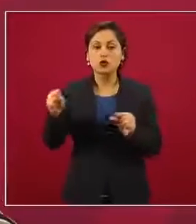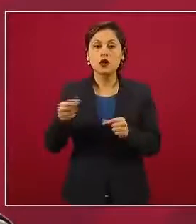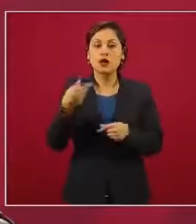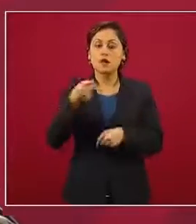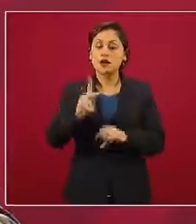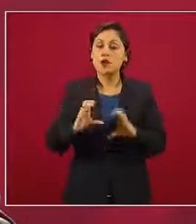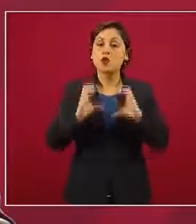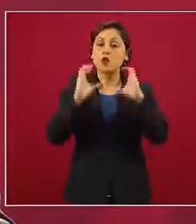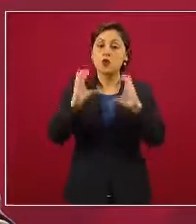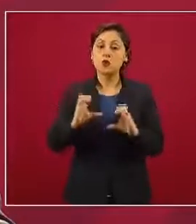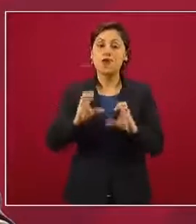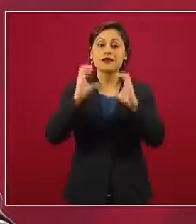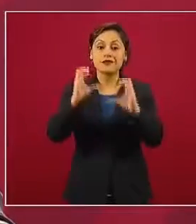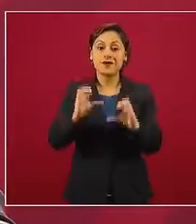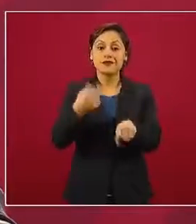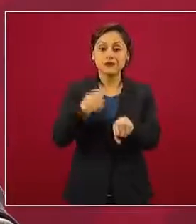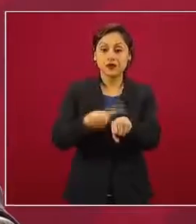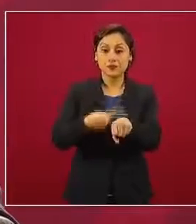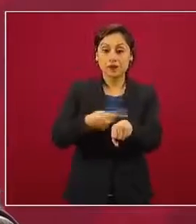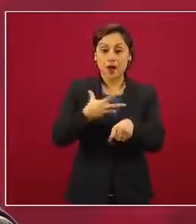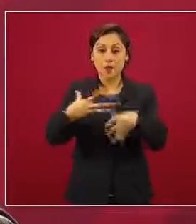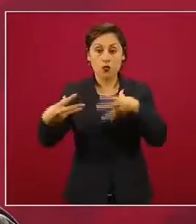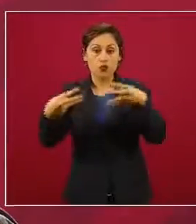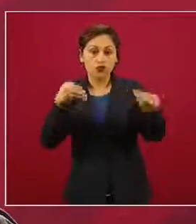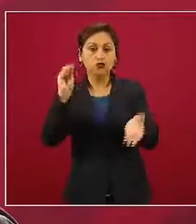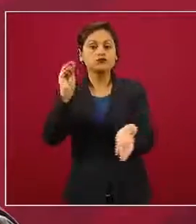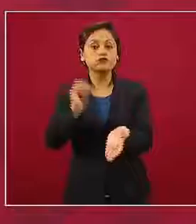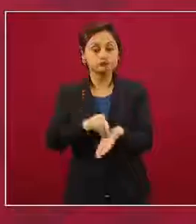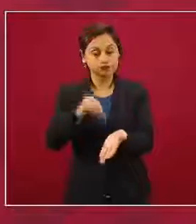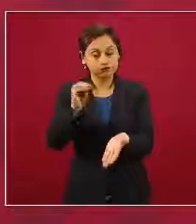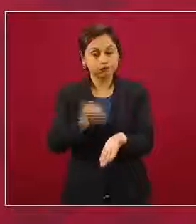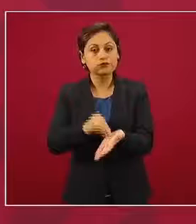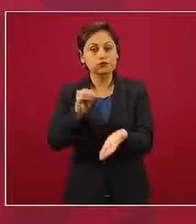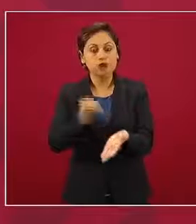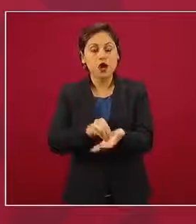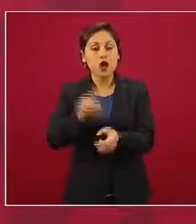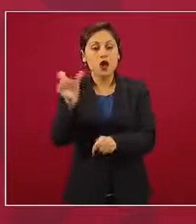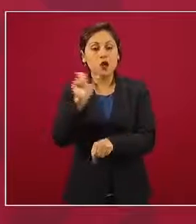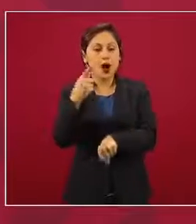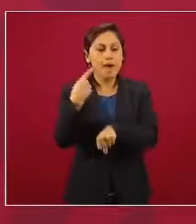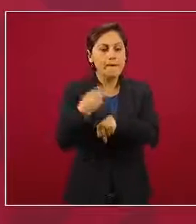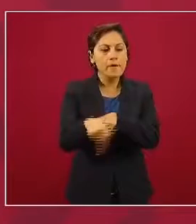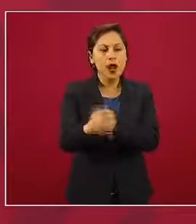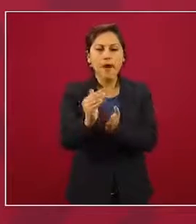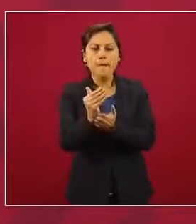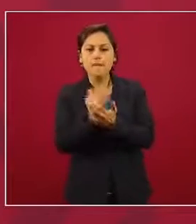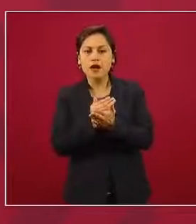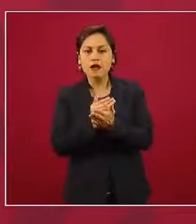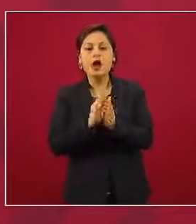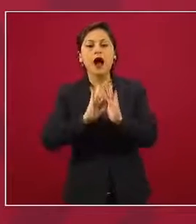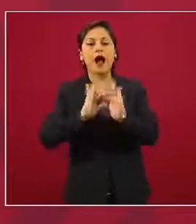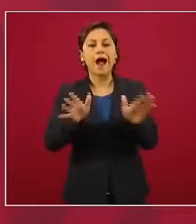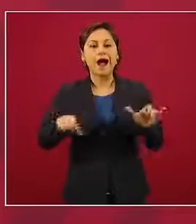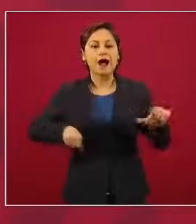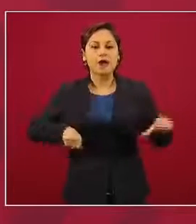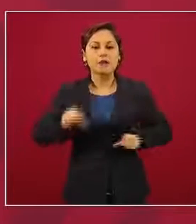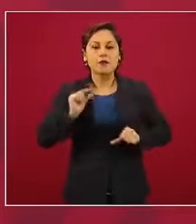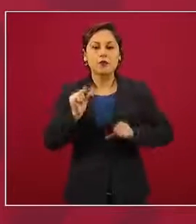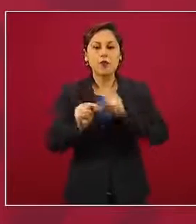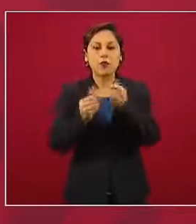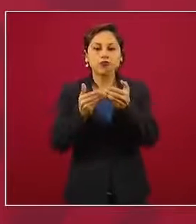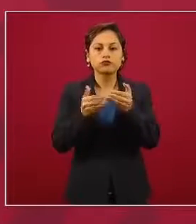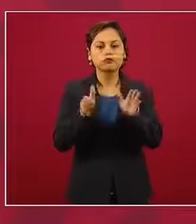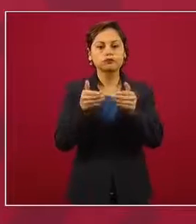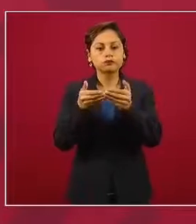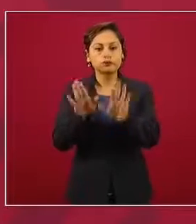muy pocas actividades se pueden hacer. Cuando el riesgo empieza a bajar, se empiezan a sumar actividades a este propósito. Lo que ven en